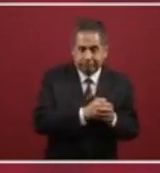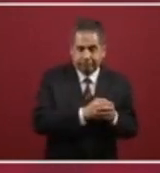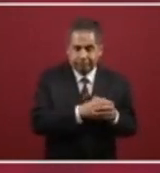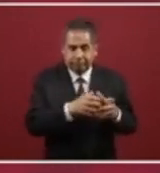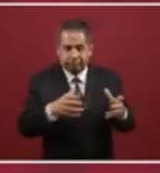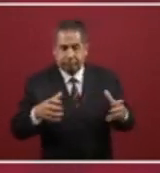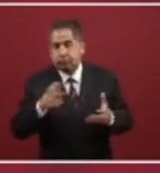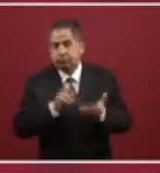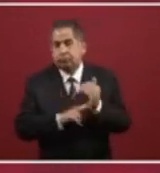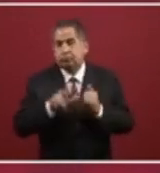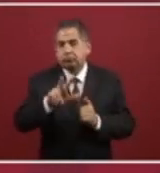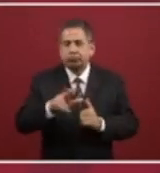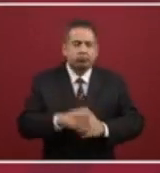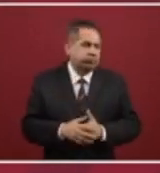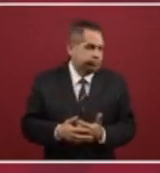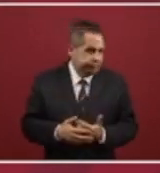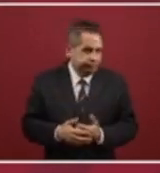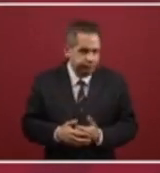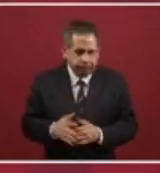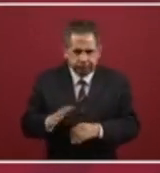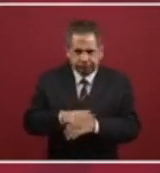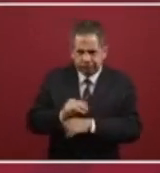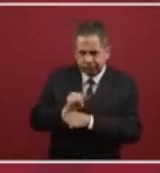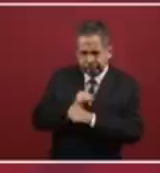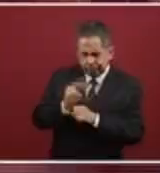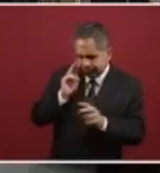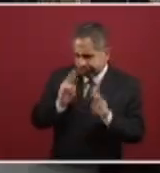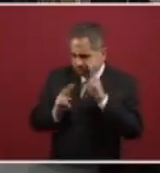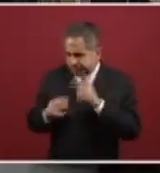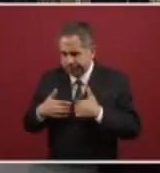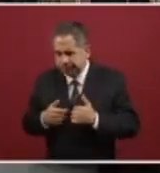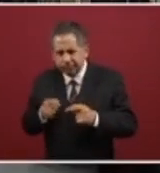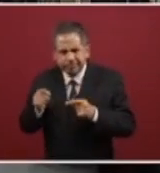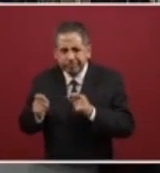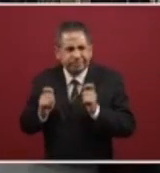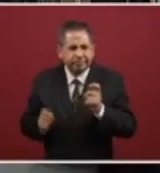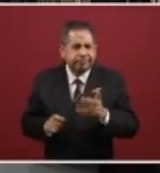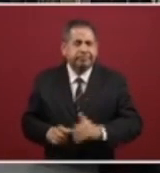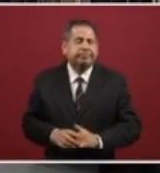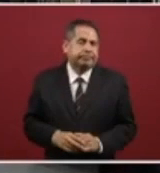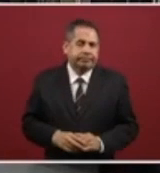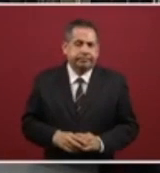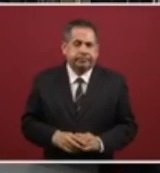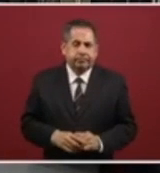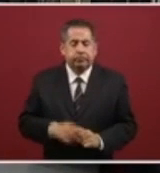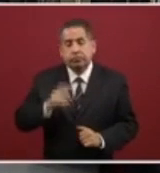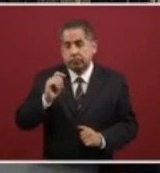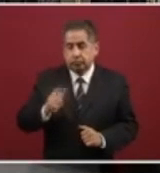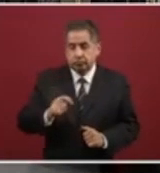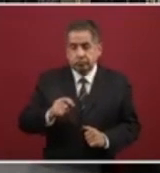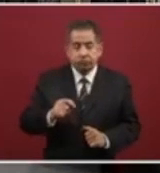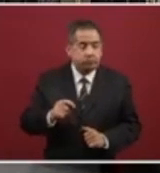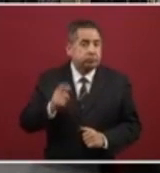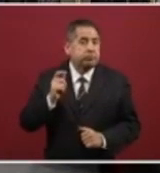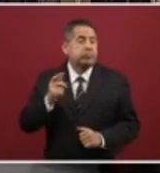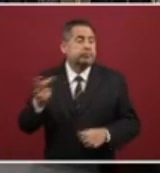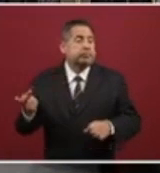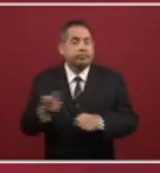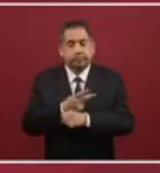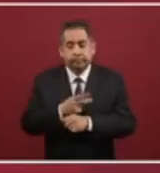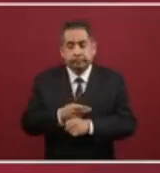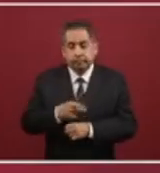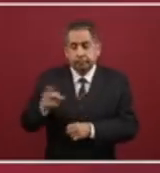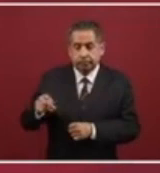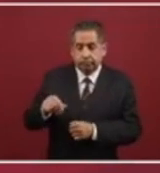¿Qué razones hay de lo que hemos podido investigar o tratar de entender? Tienes una caída muy grande en